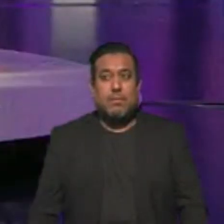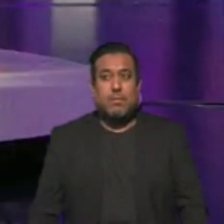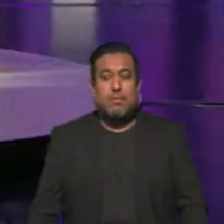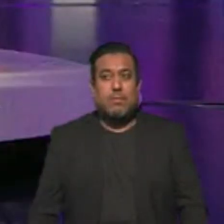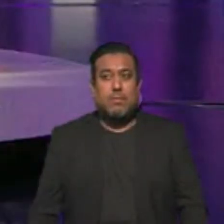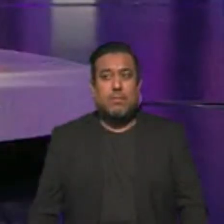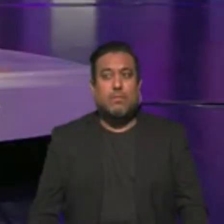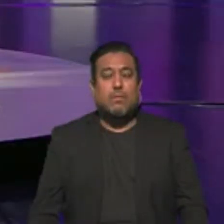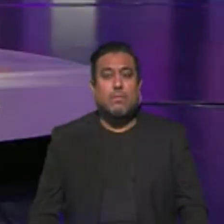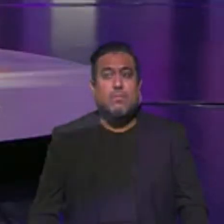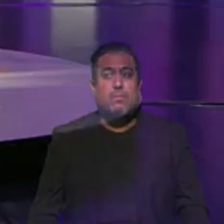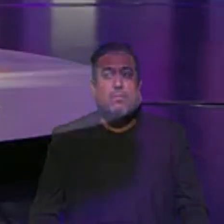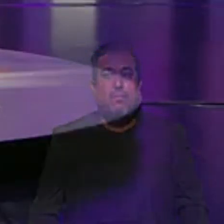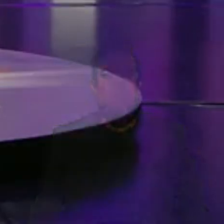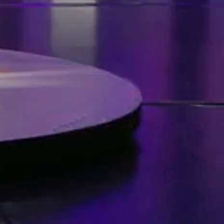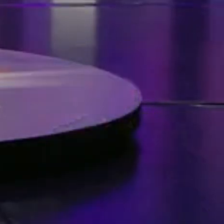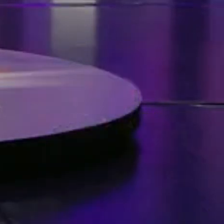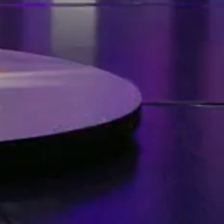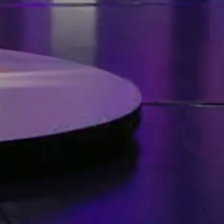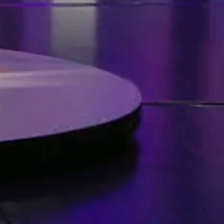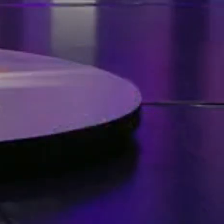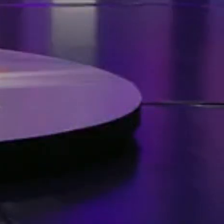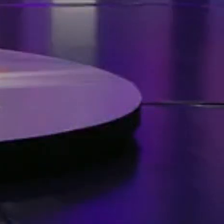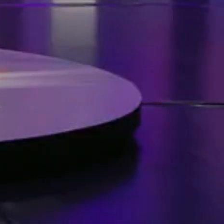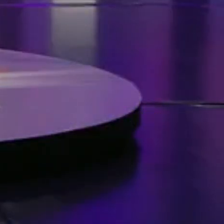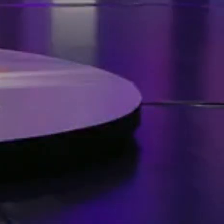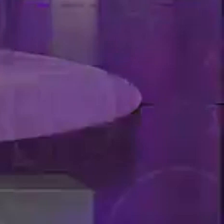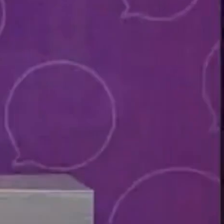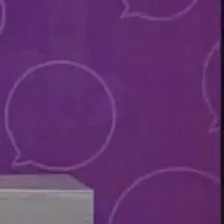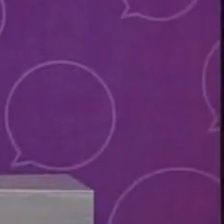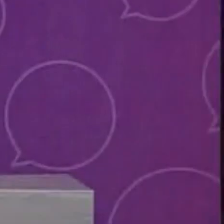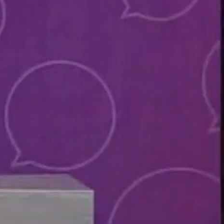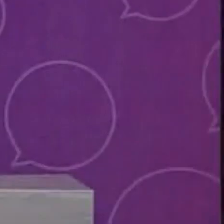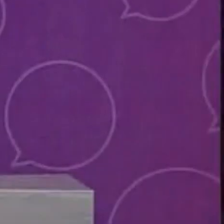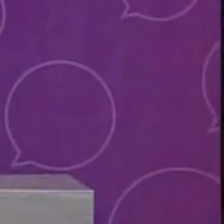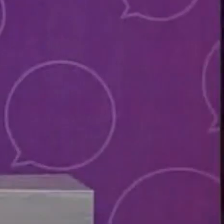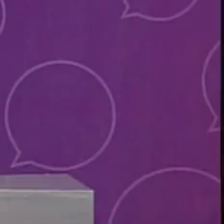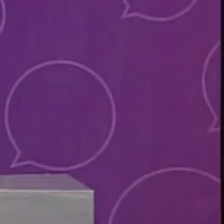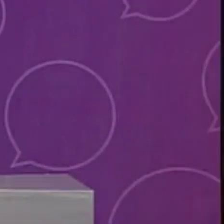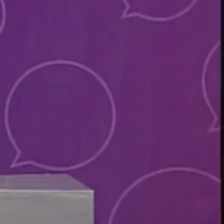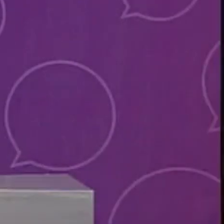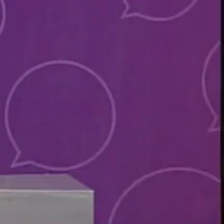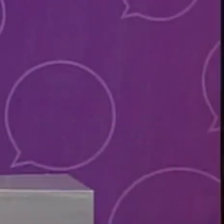Luis Guillermo Ortiz Alva de movimiento ciudadano adelante por favor candidato